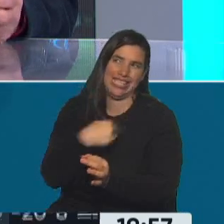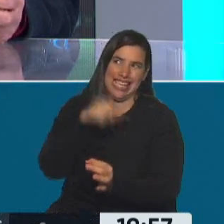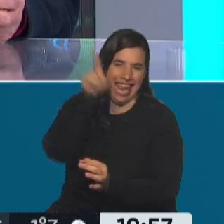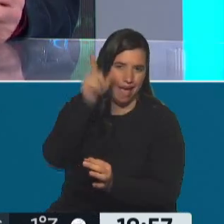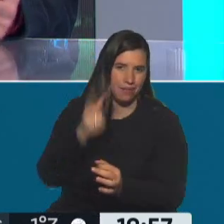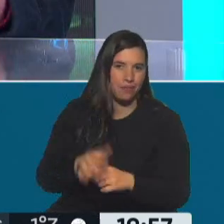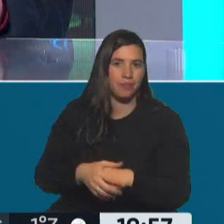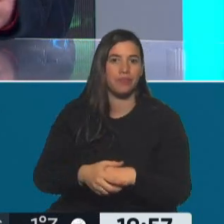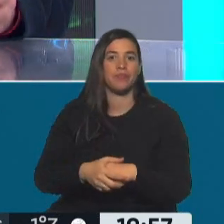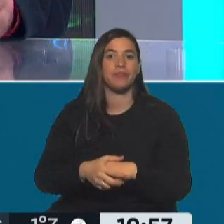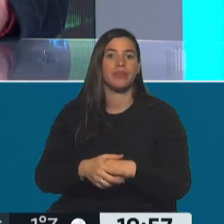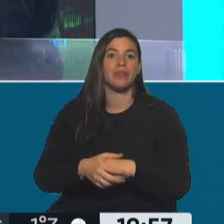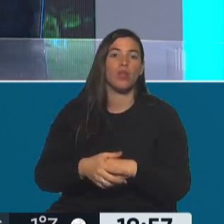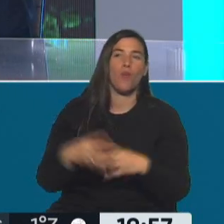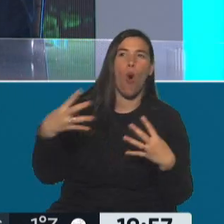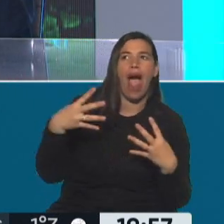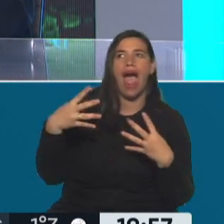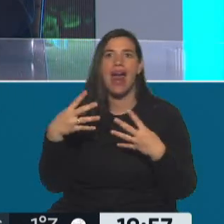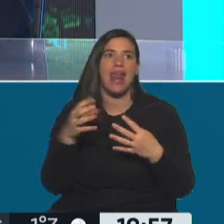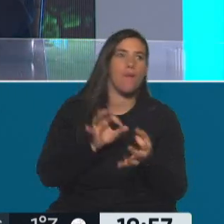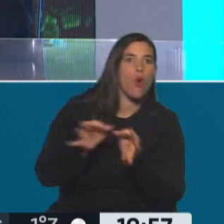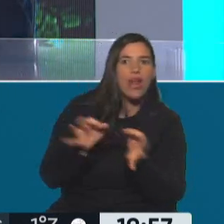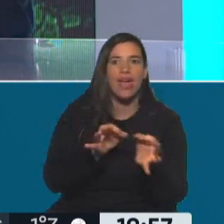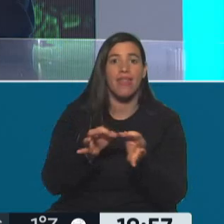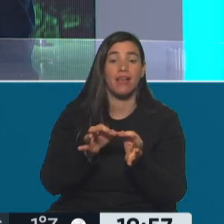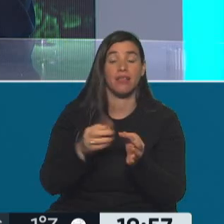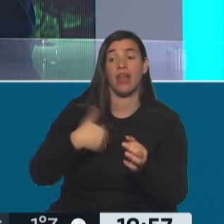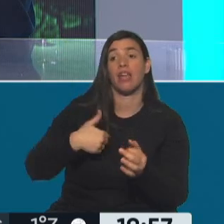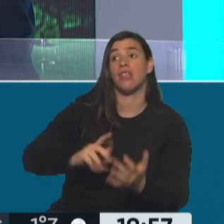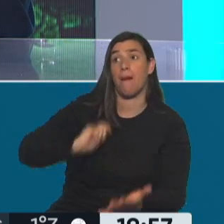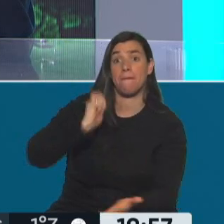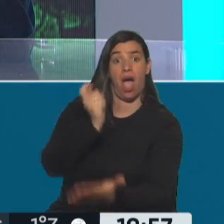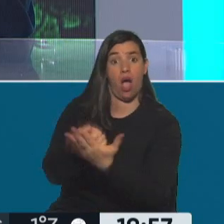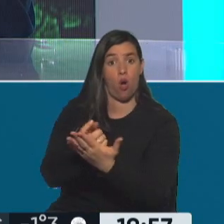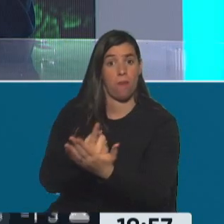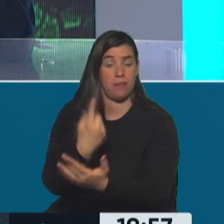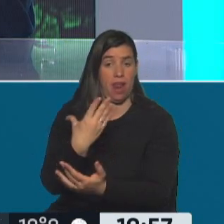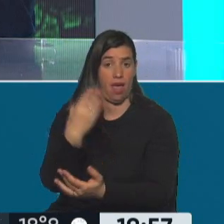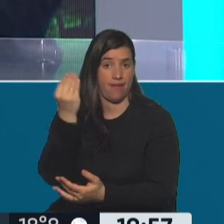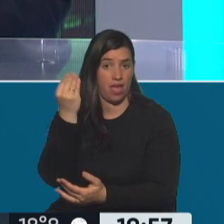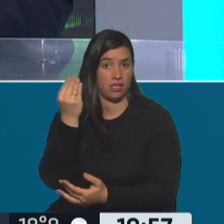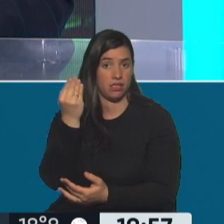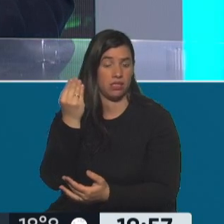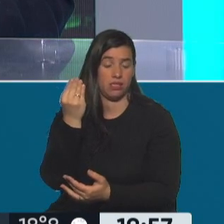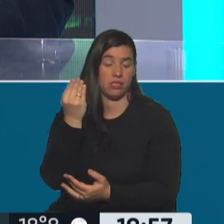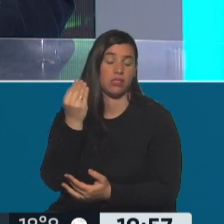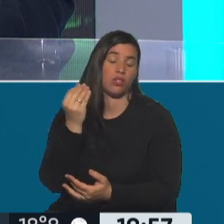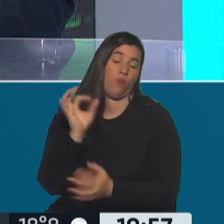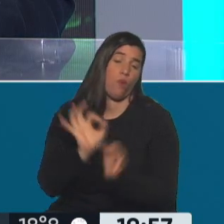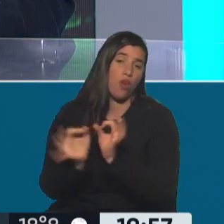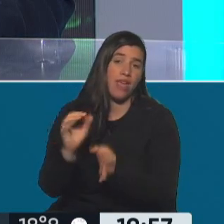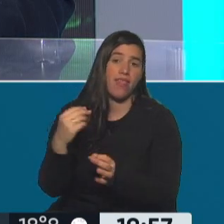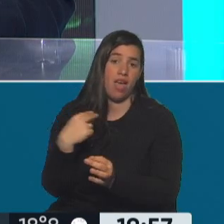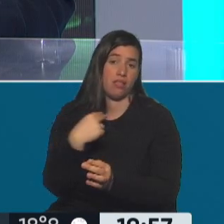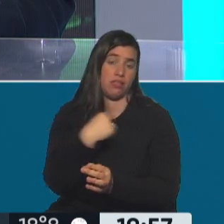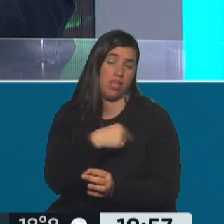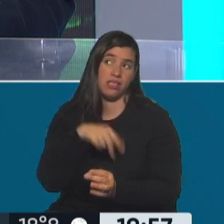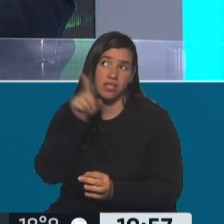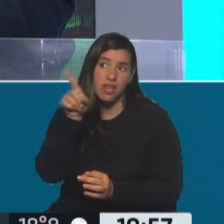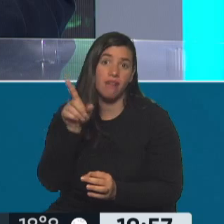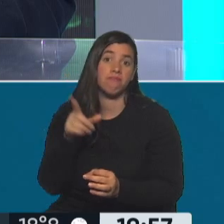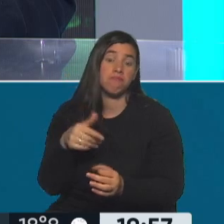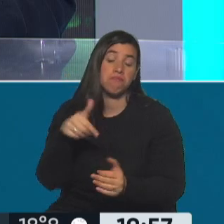ya estaba firmado. Sí. O sea, es la construcción de un puente para que el segundo semestre de la Argentina, en un año electoral, que Sí, es siempre hay un poco más corridas, desahogado,